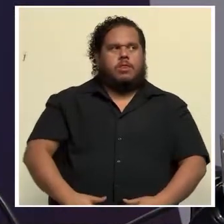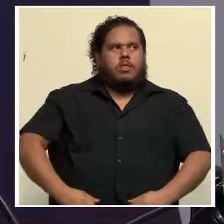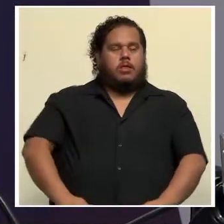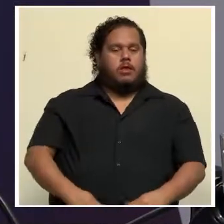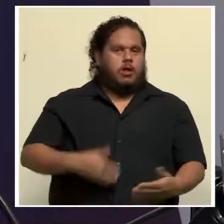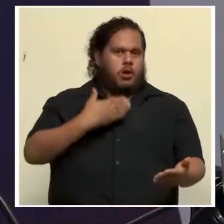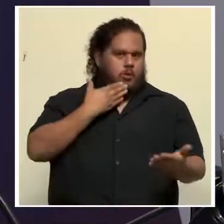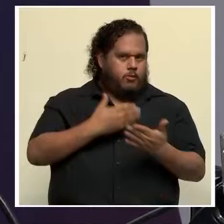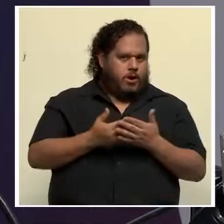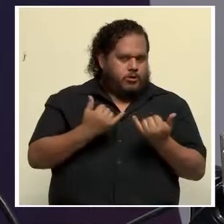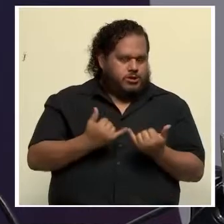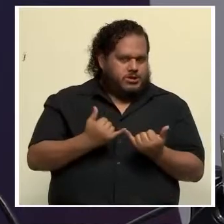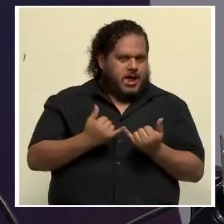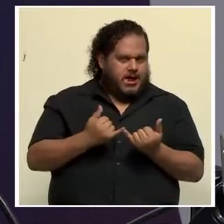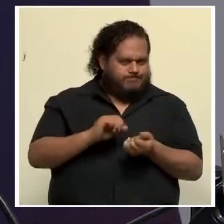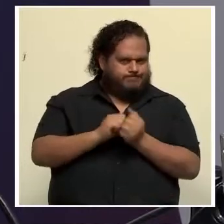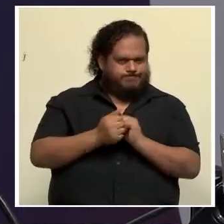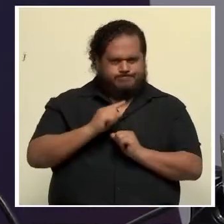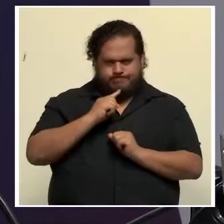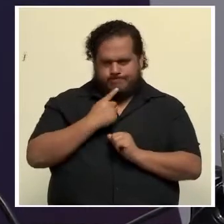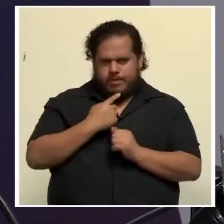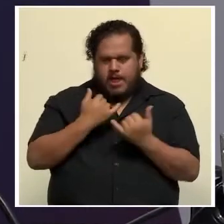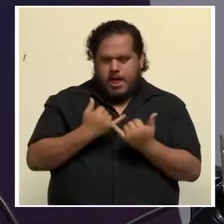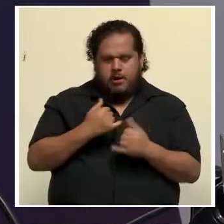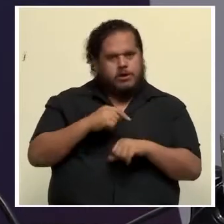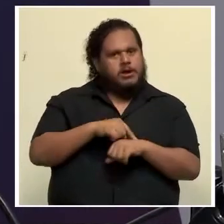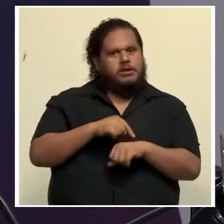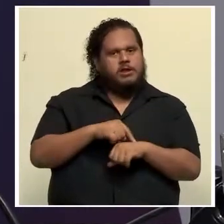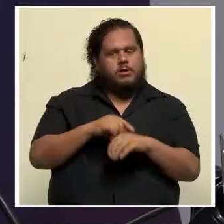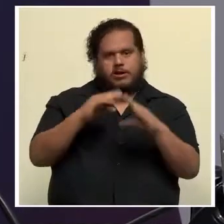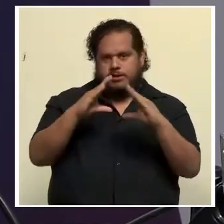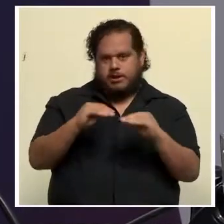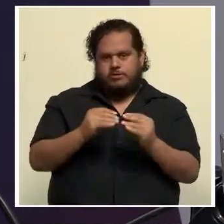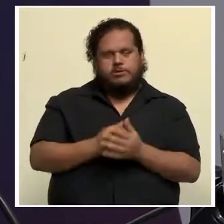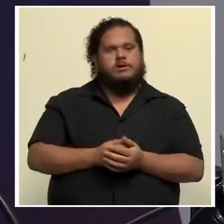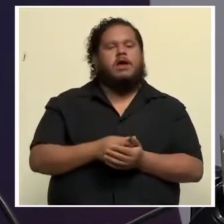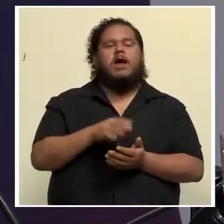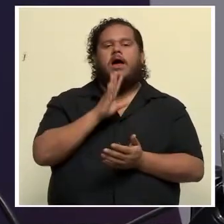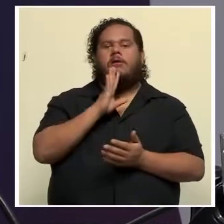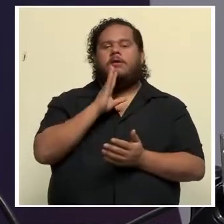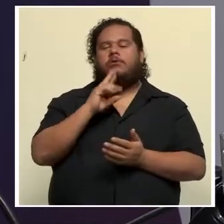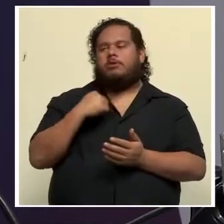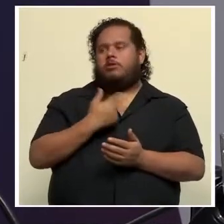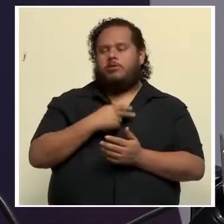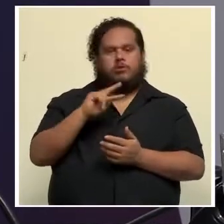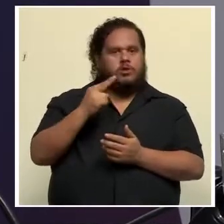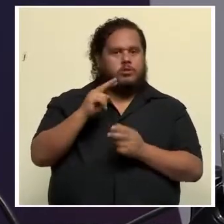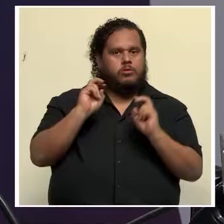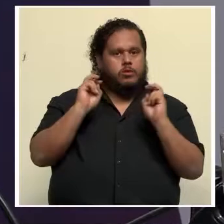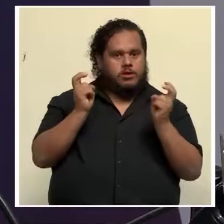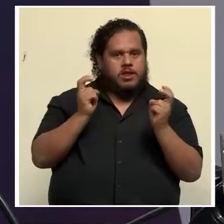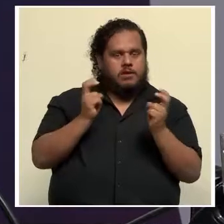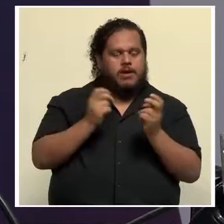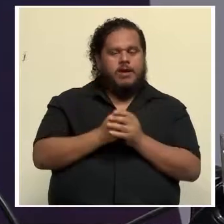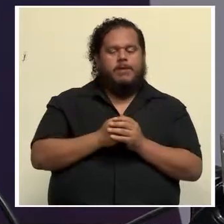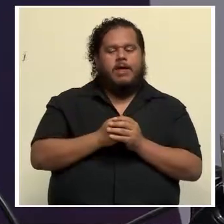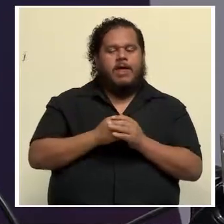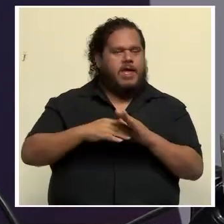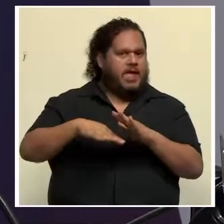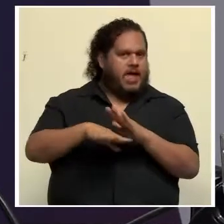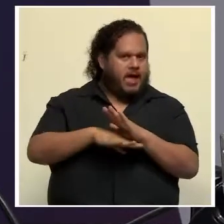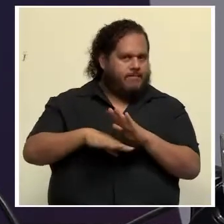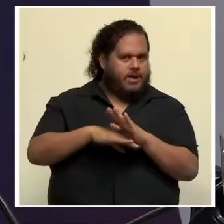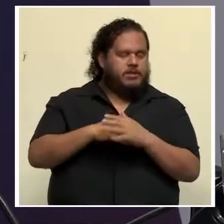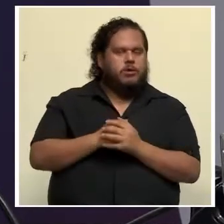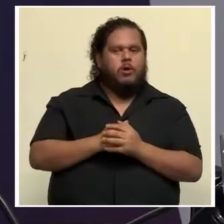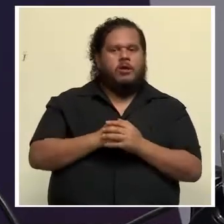pongámonos un poco serios a esta hora de la noche. Hablamos de nuestro segundo tema a fondo